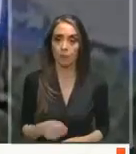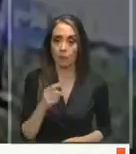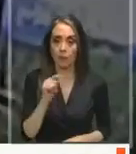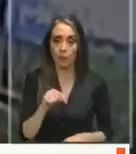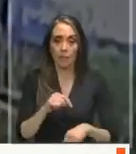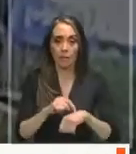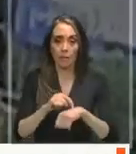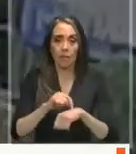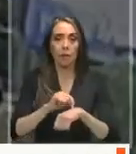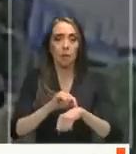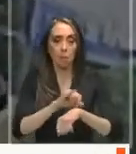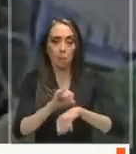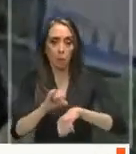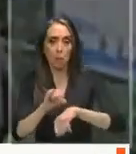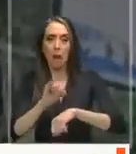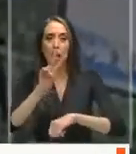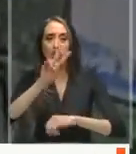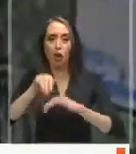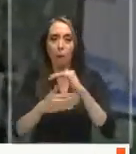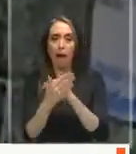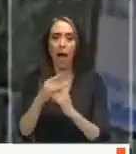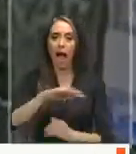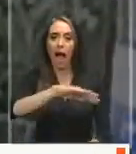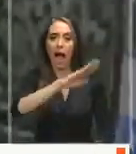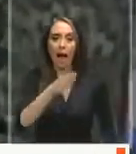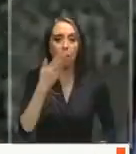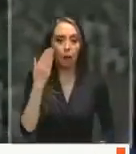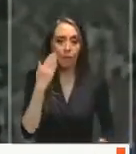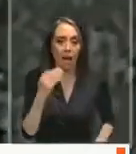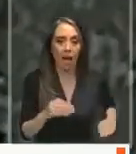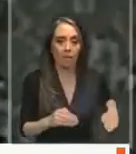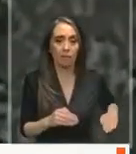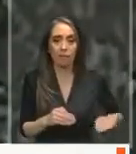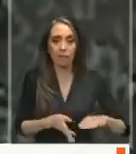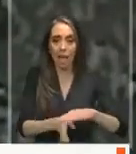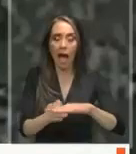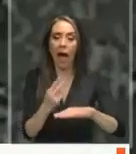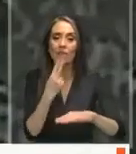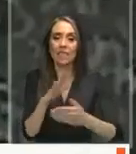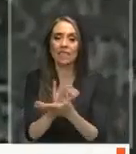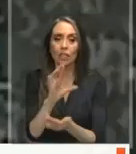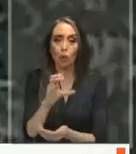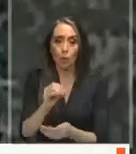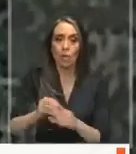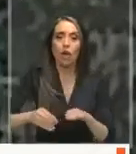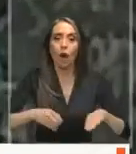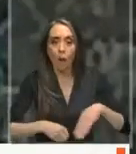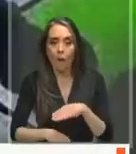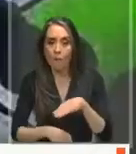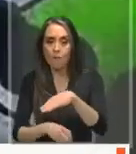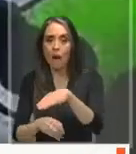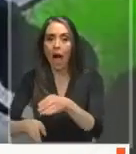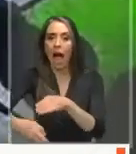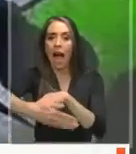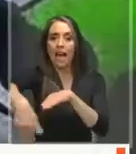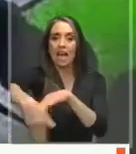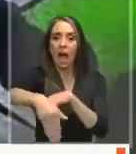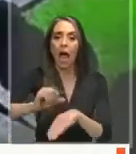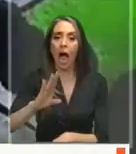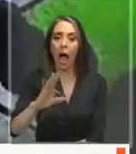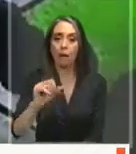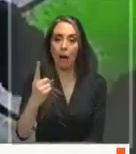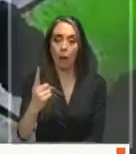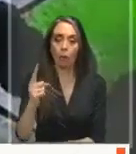Pasada las 2 de la madrugada y esta camioneta blanca cruza Avenida Chicureo hacia la calle Alba 1. Segundos después,